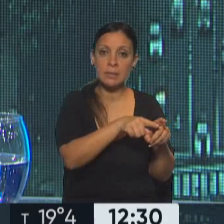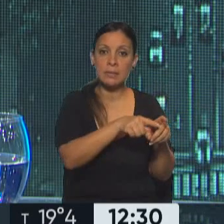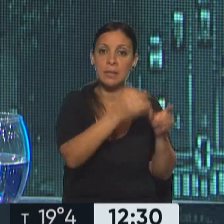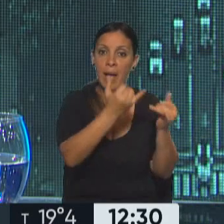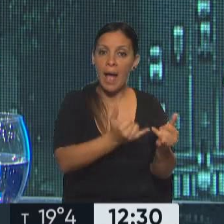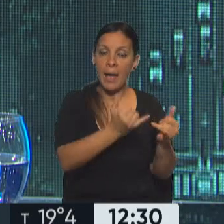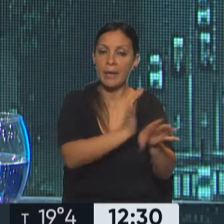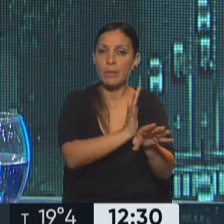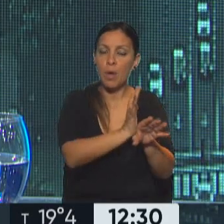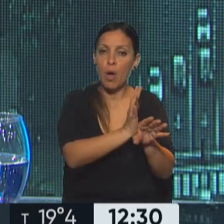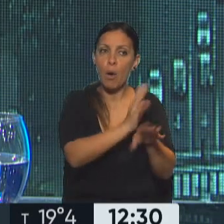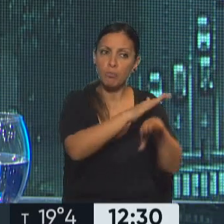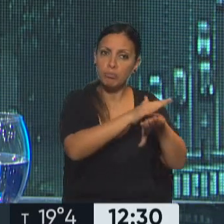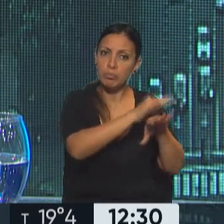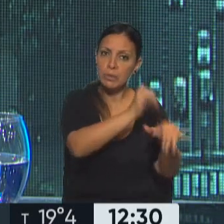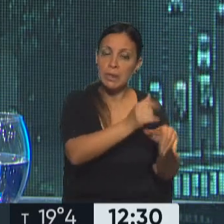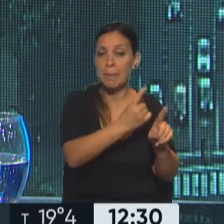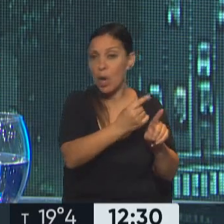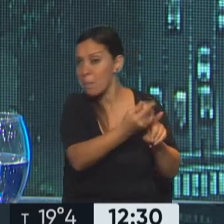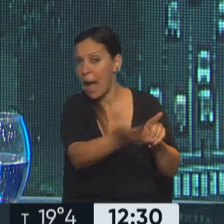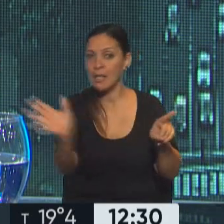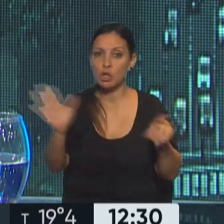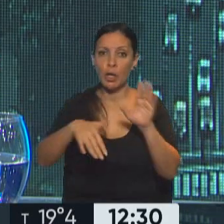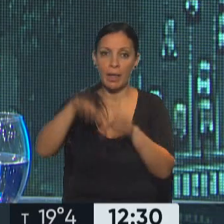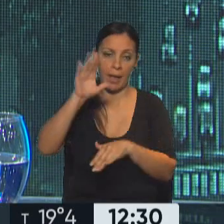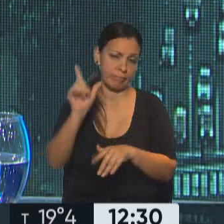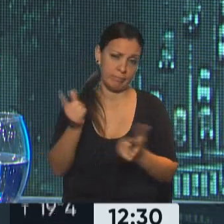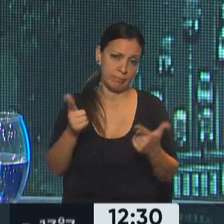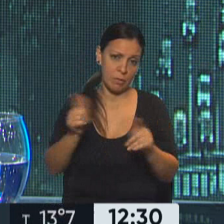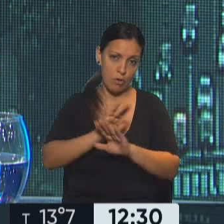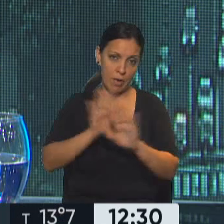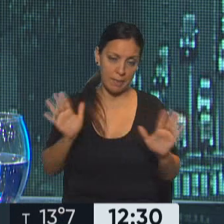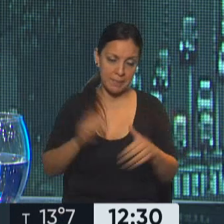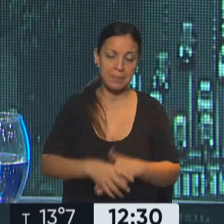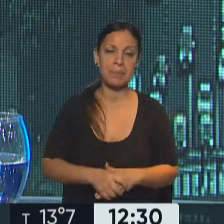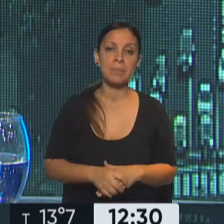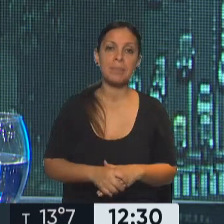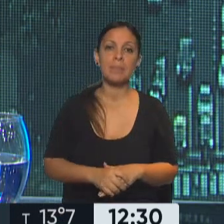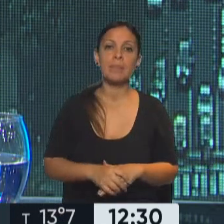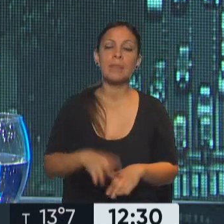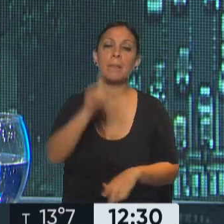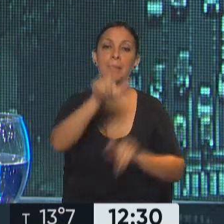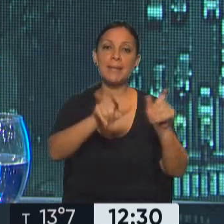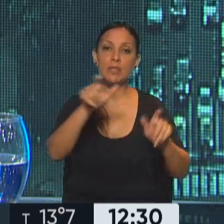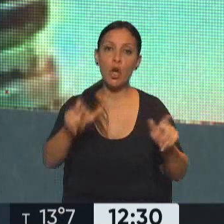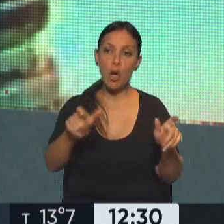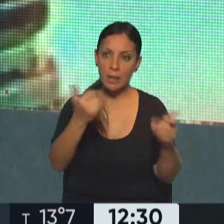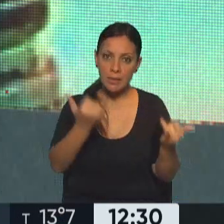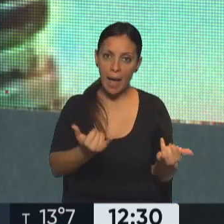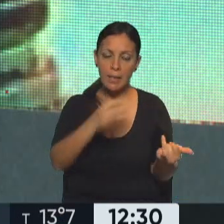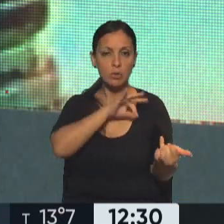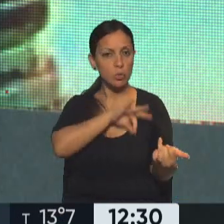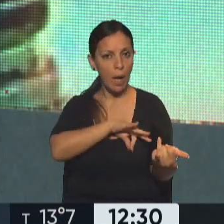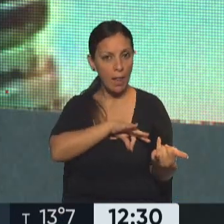insolvencia, pero no es el caso en general de lo que aparece en la muestra. Estamos hablando de personas que tienen